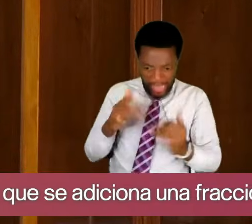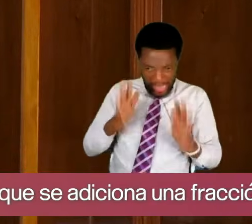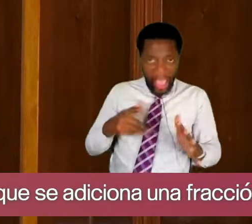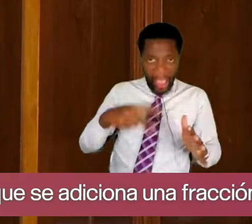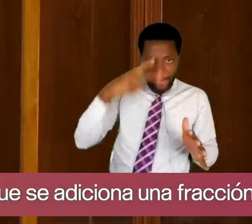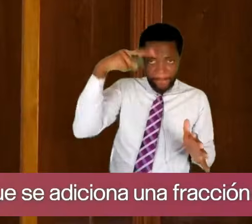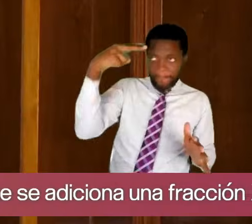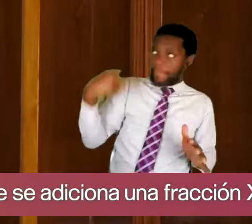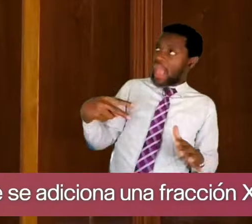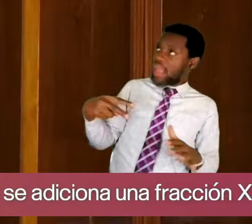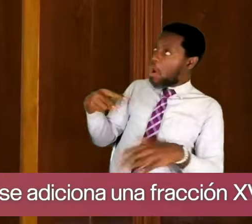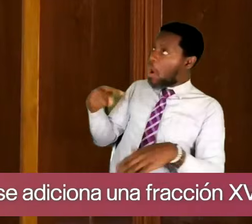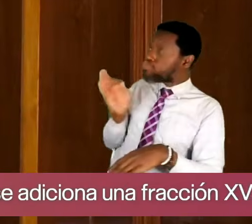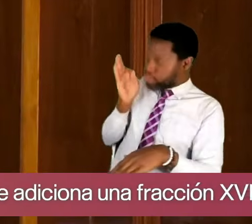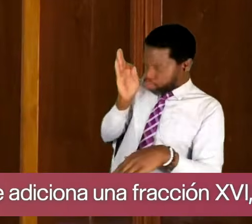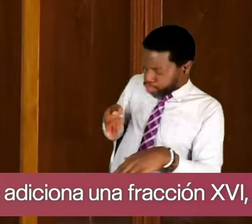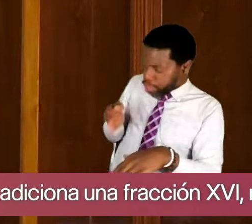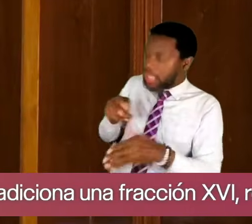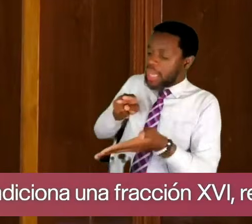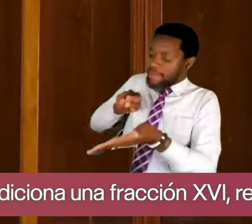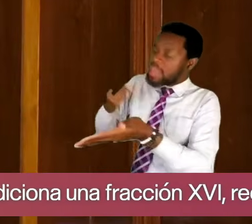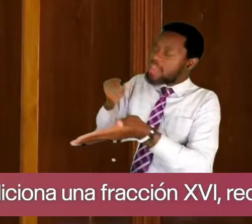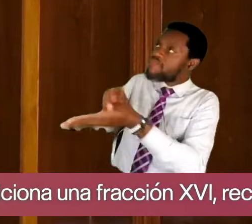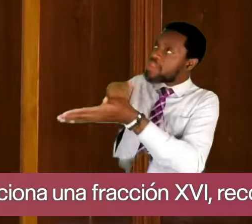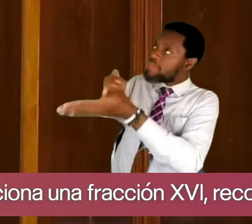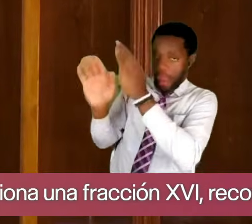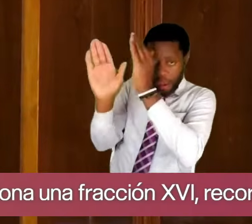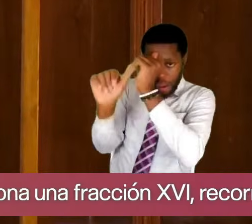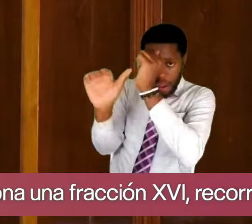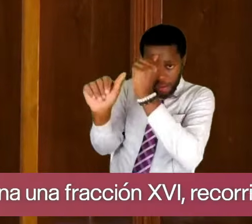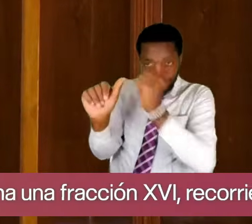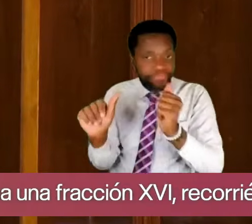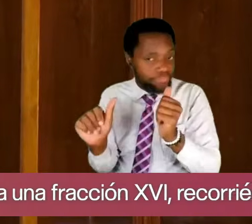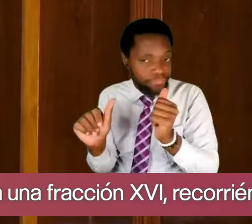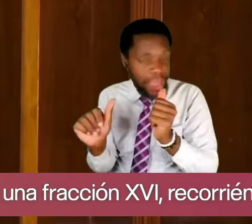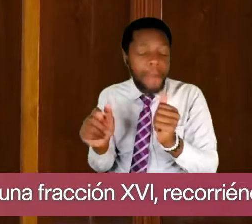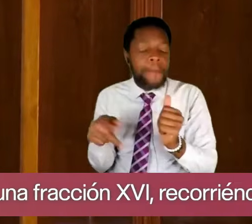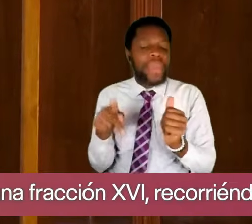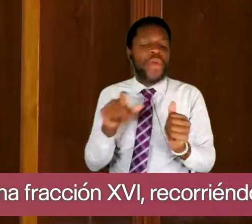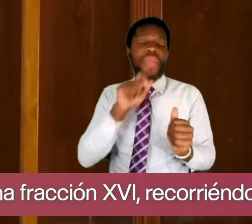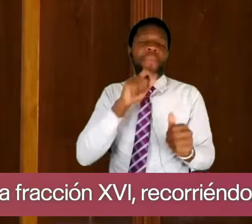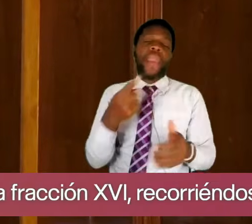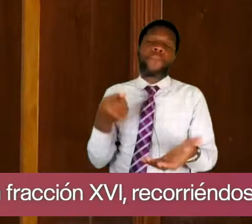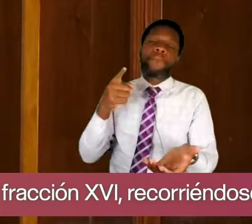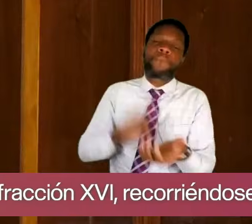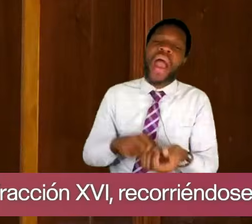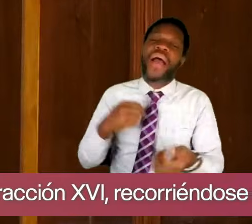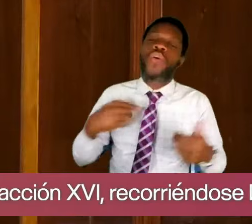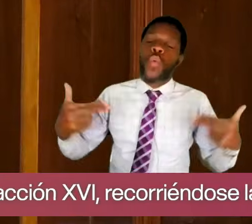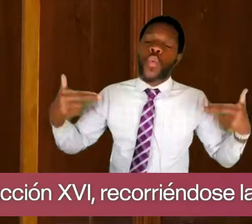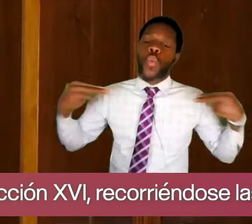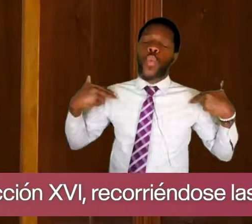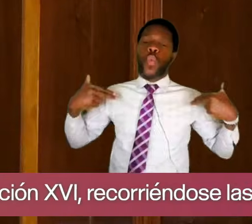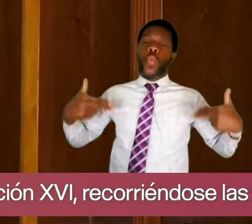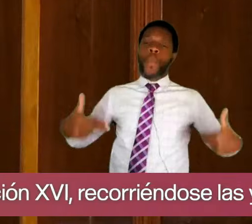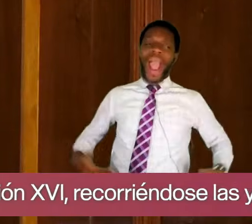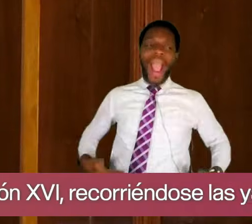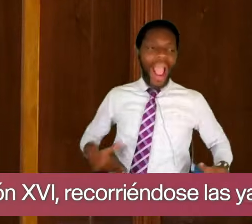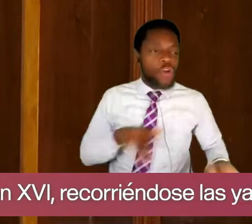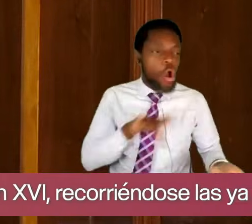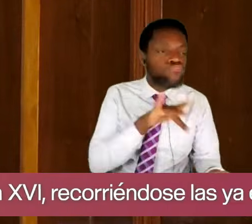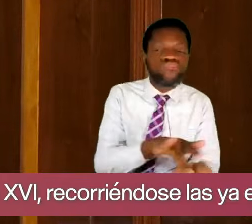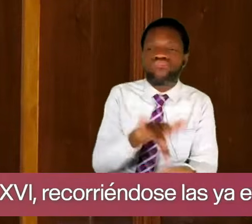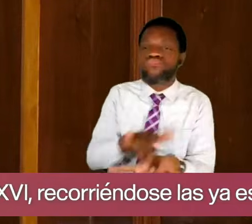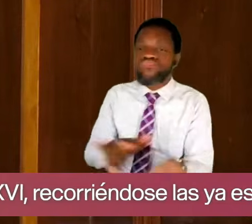ha firmado, pero sobre todo exige humanidad. La lucha de los padres